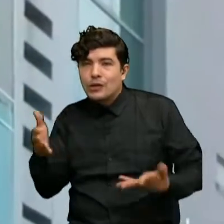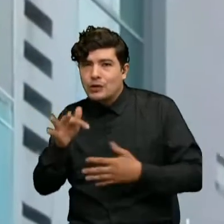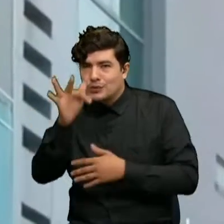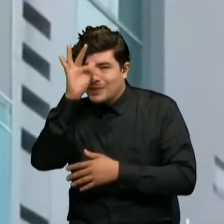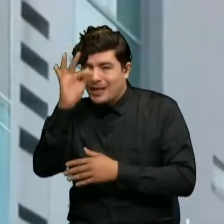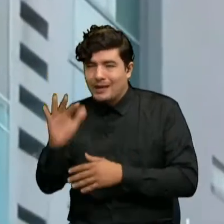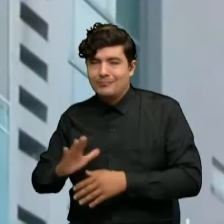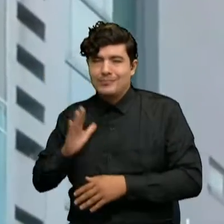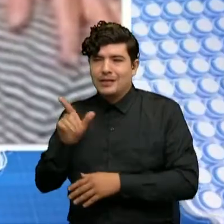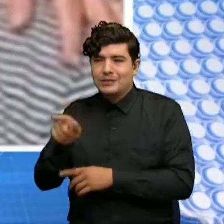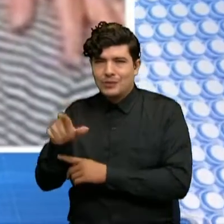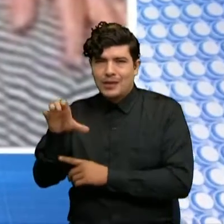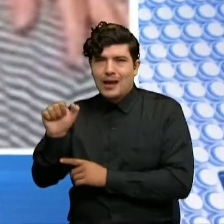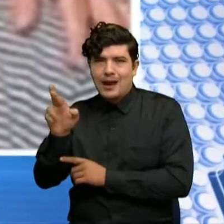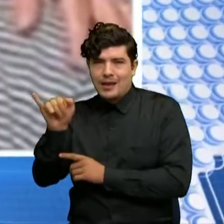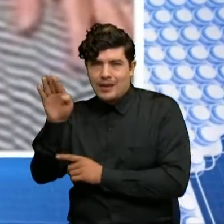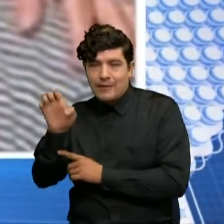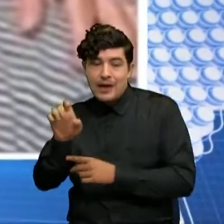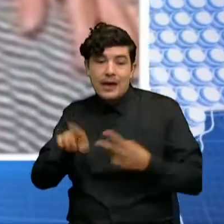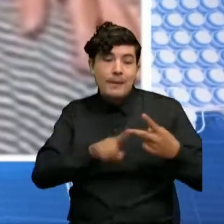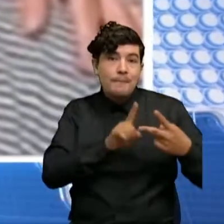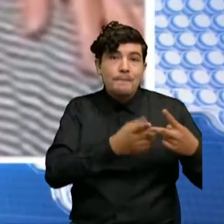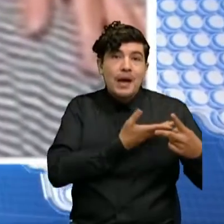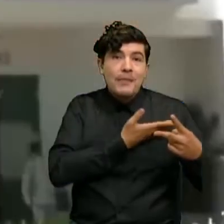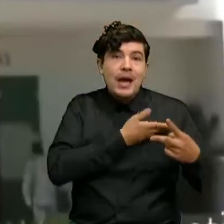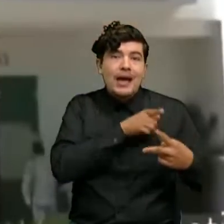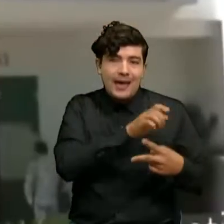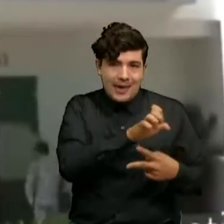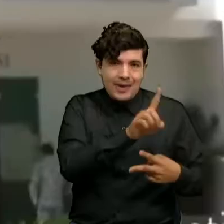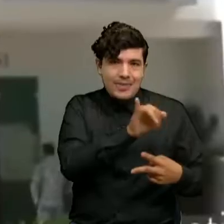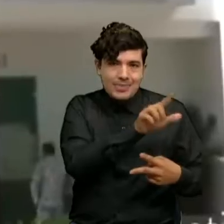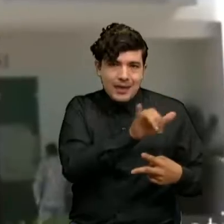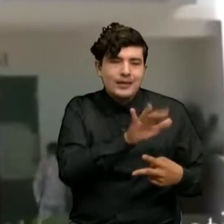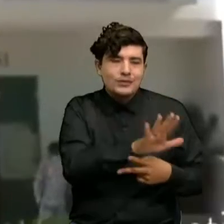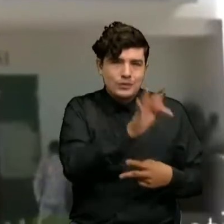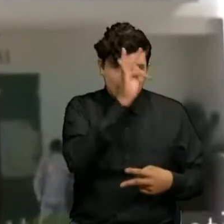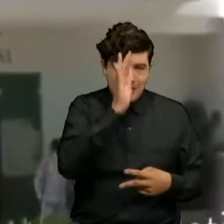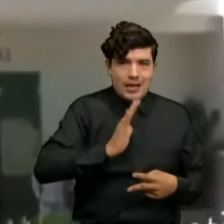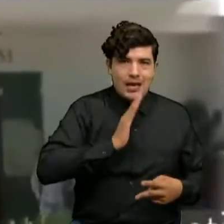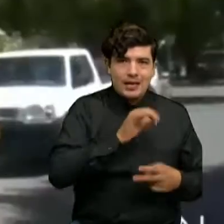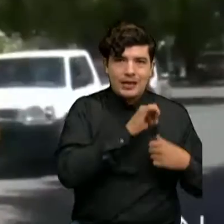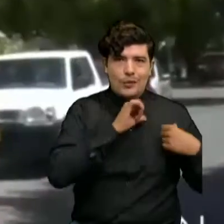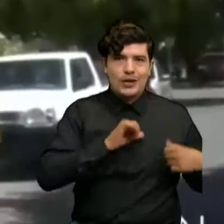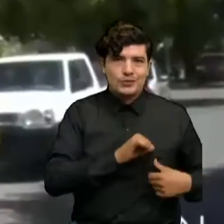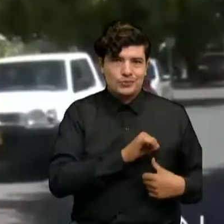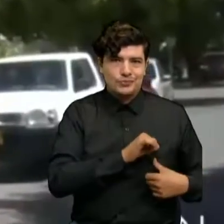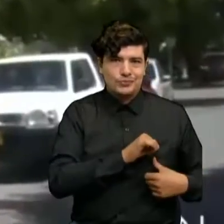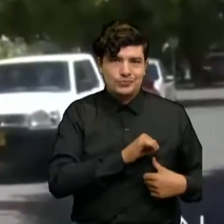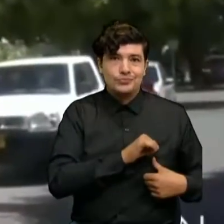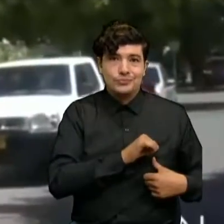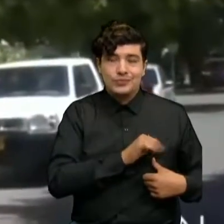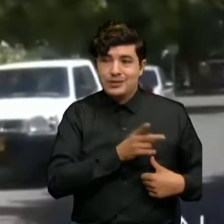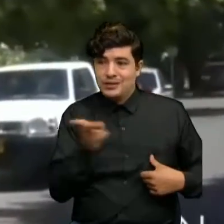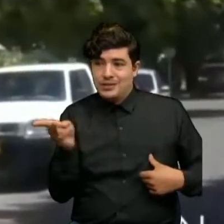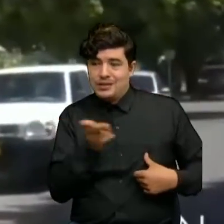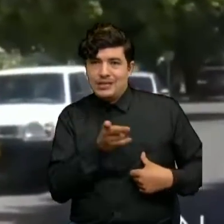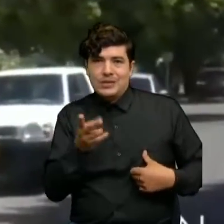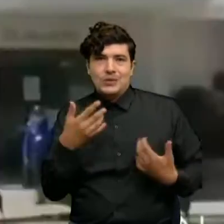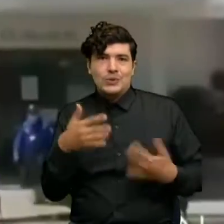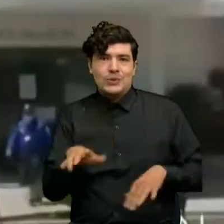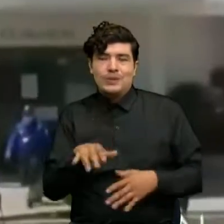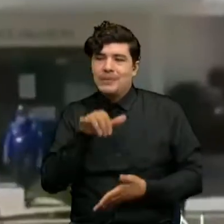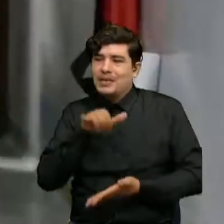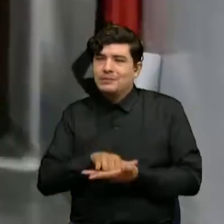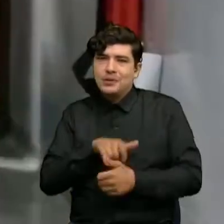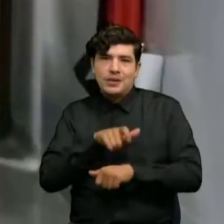complejidad del caribe lo propio hacía su mamá baby audit trillos en la clínica cardiovascular en la ciudad se han levantado casi todas